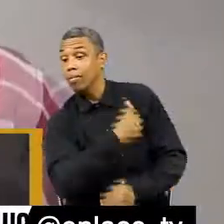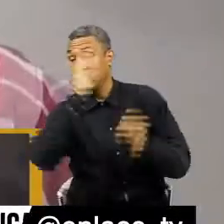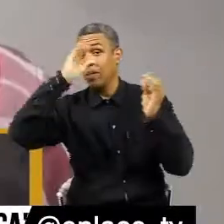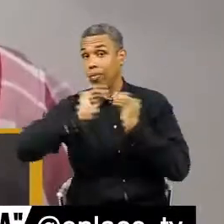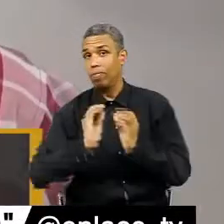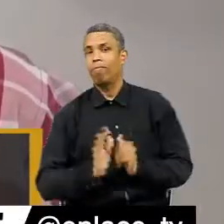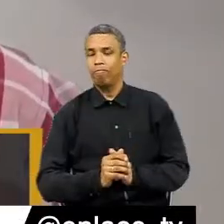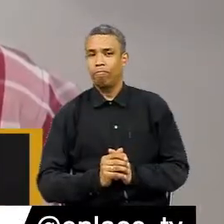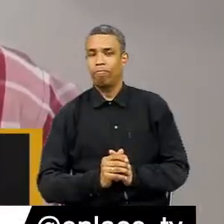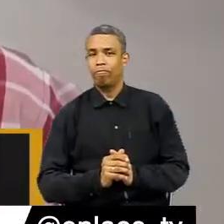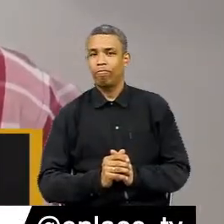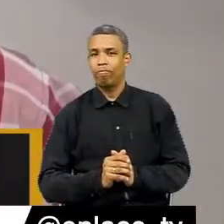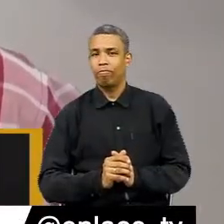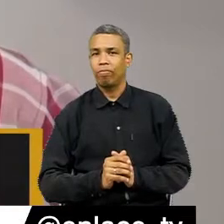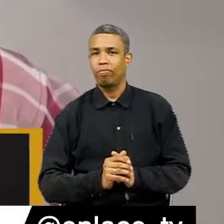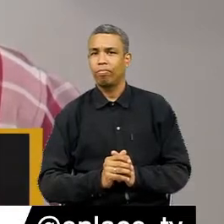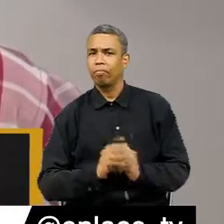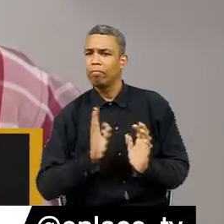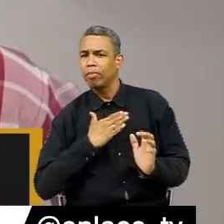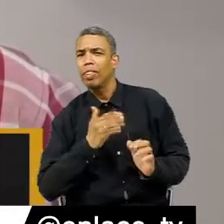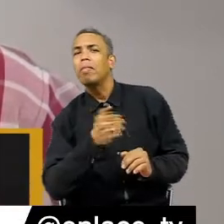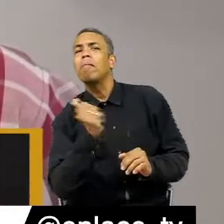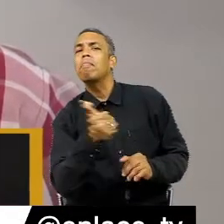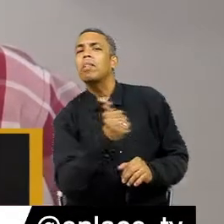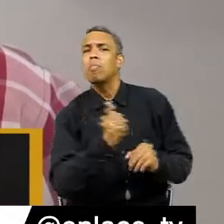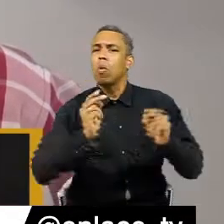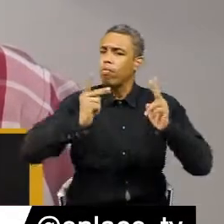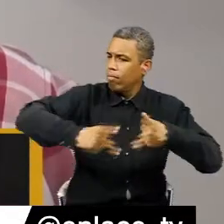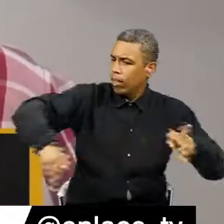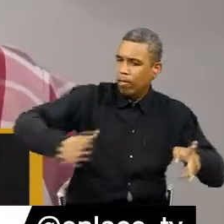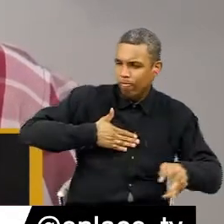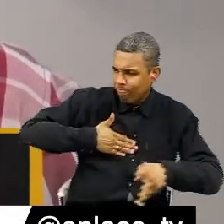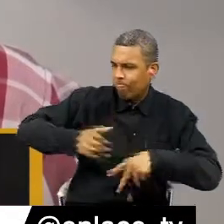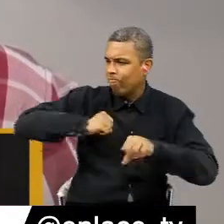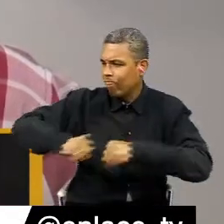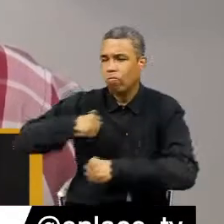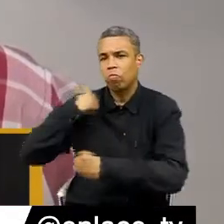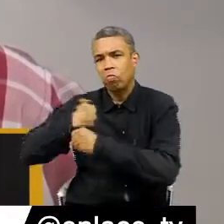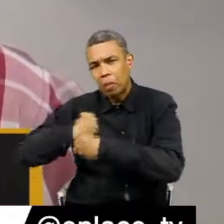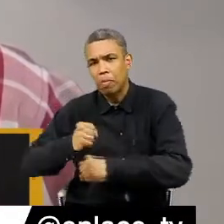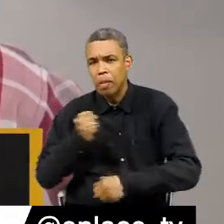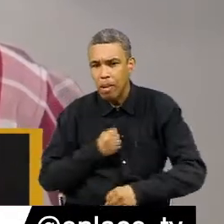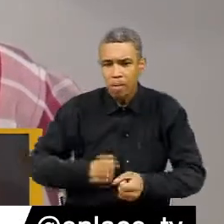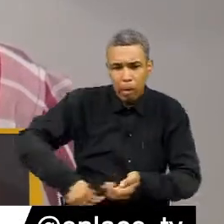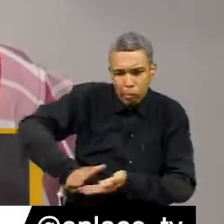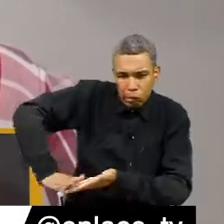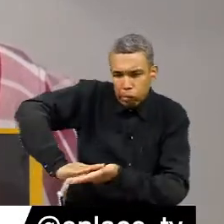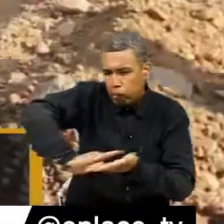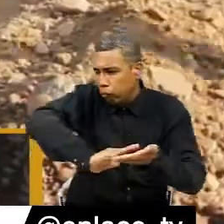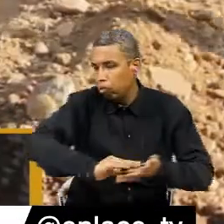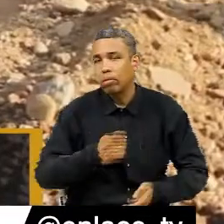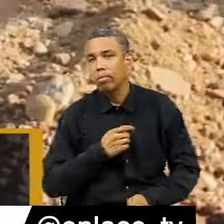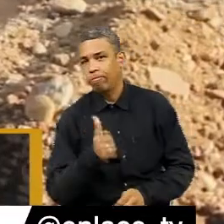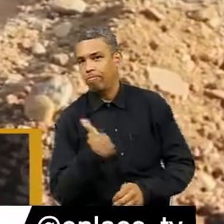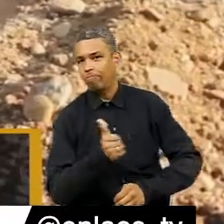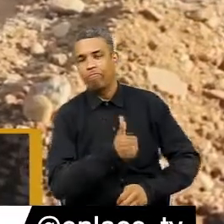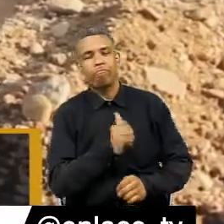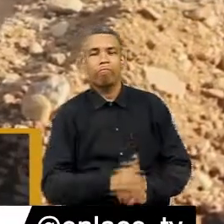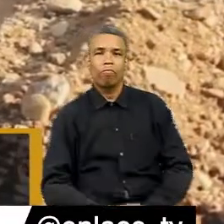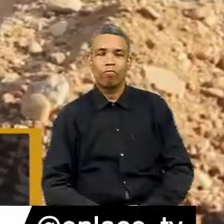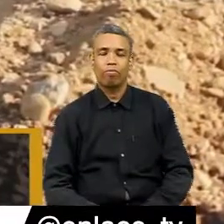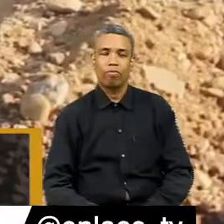calificada, la dotación del personal y la seguridad del personal, y para ciertos imprevistos que se presentan en las